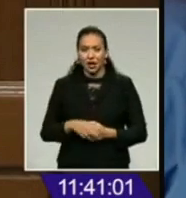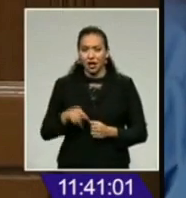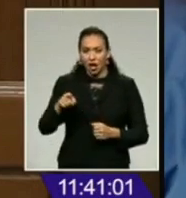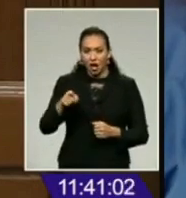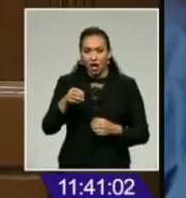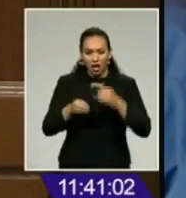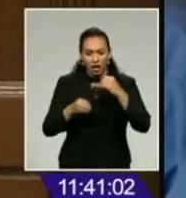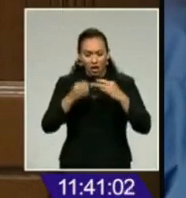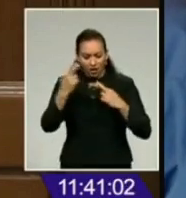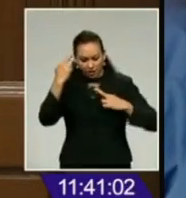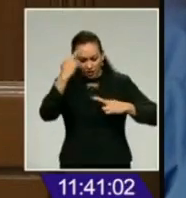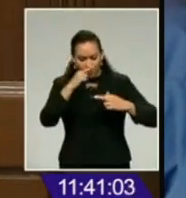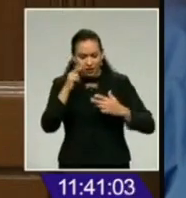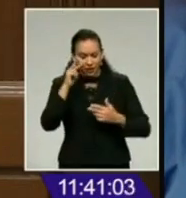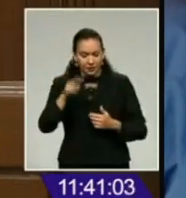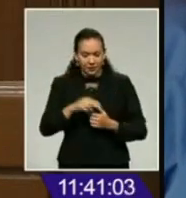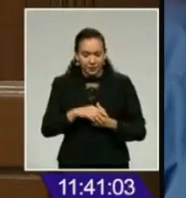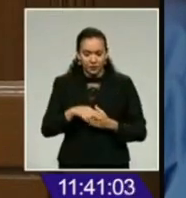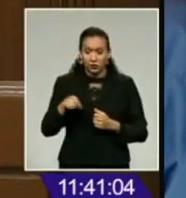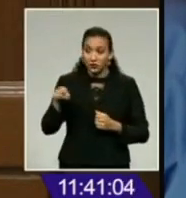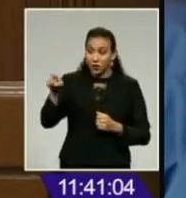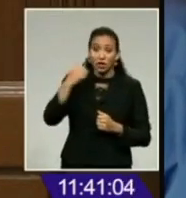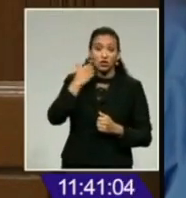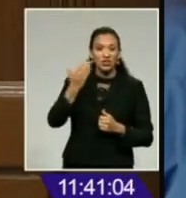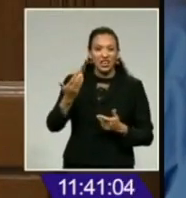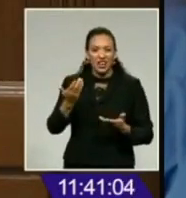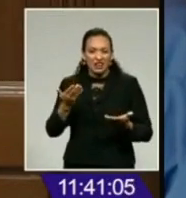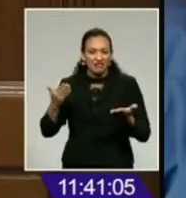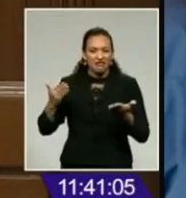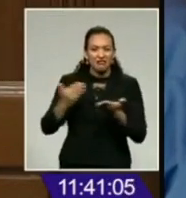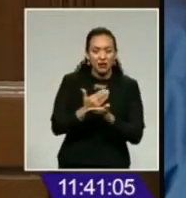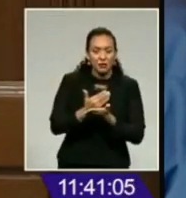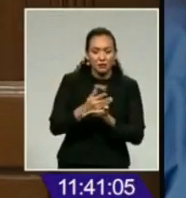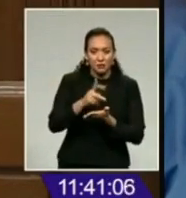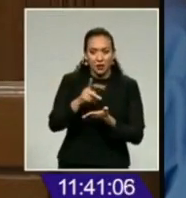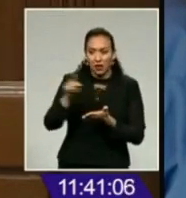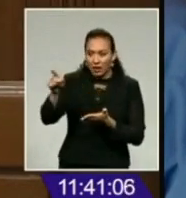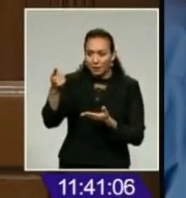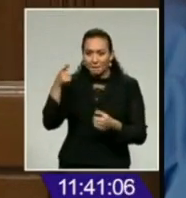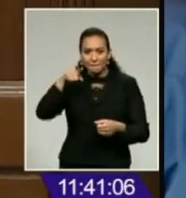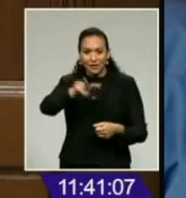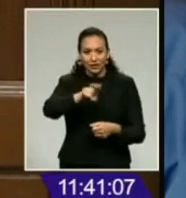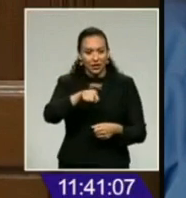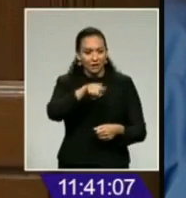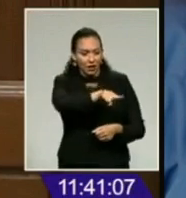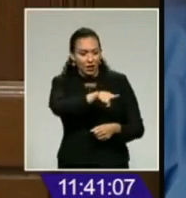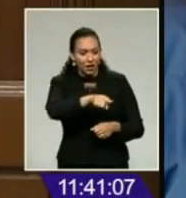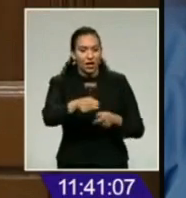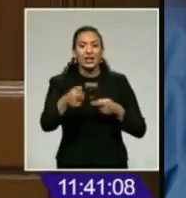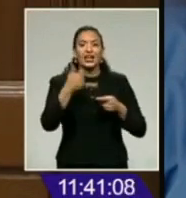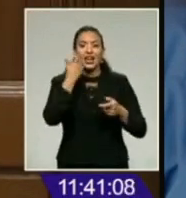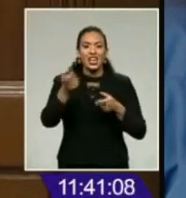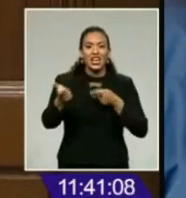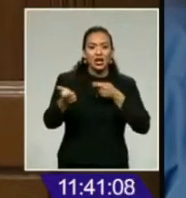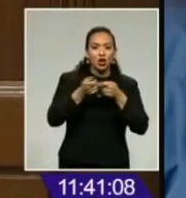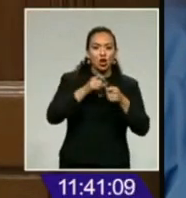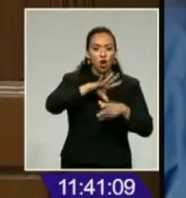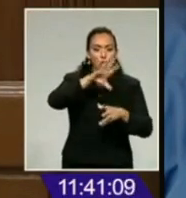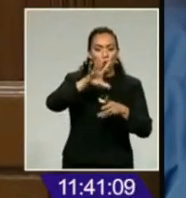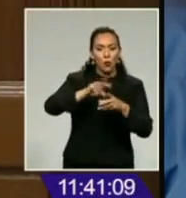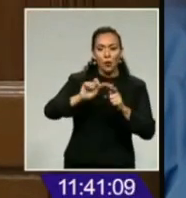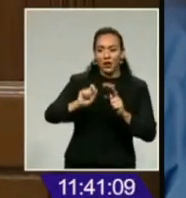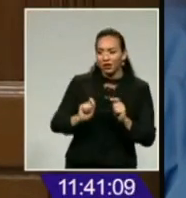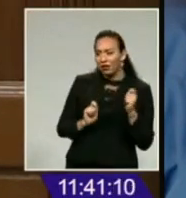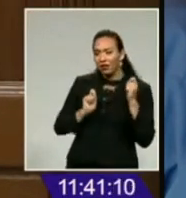legislación que, entre otras cosas, ordenaba el traslado del control operativo y administrativo de la